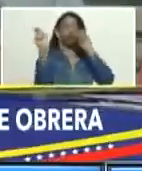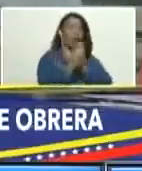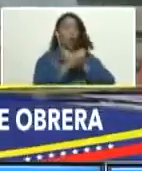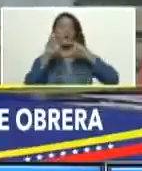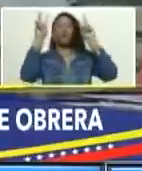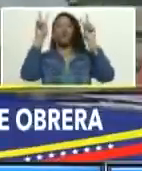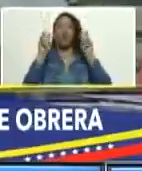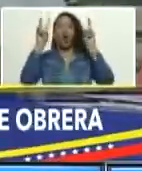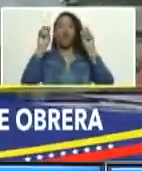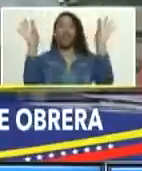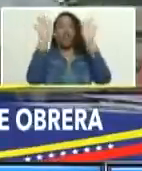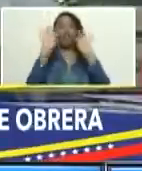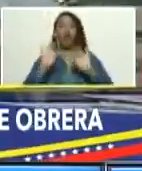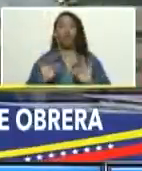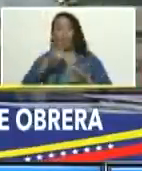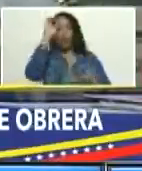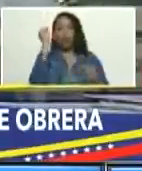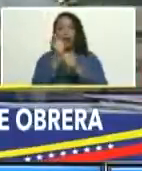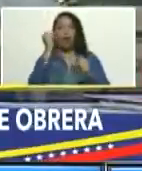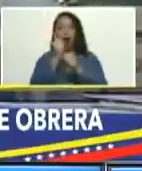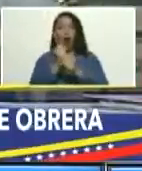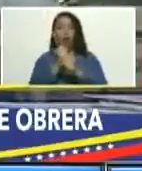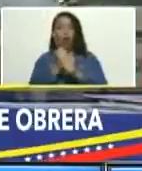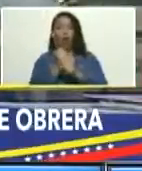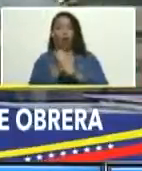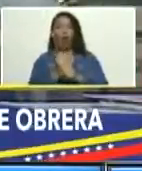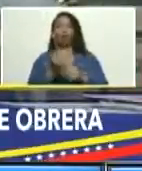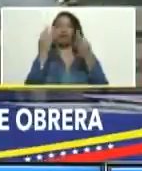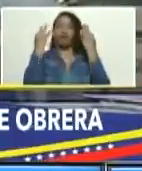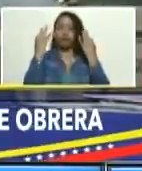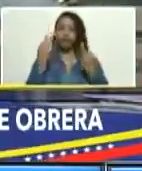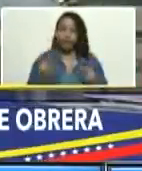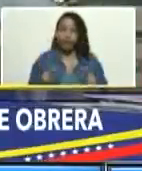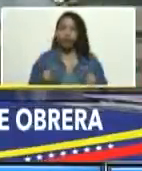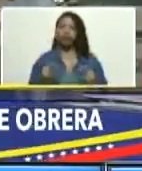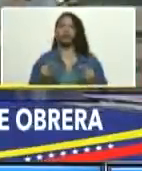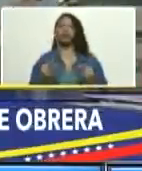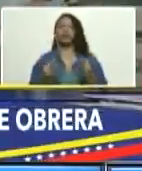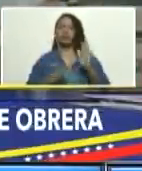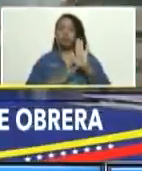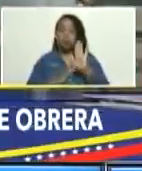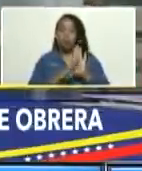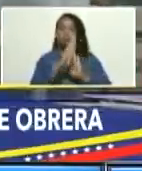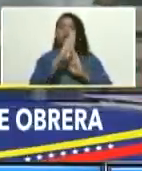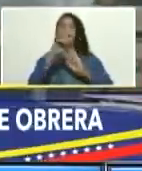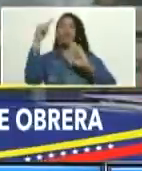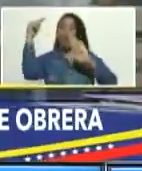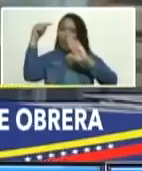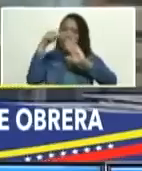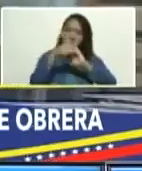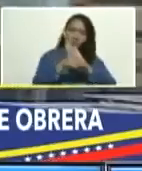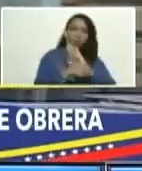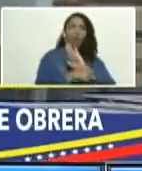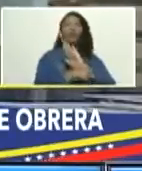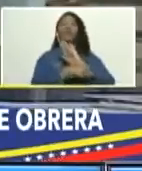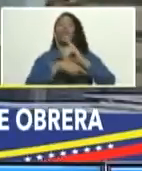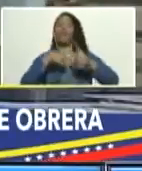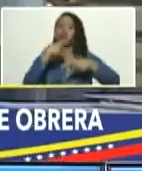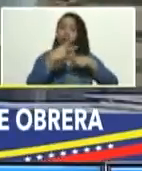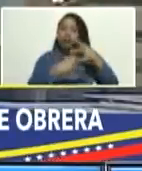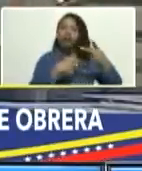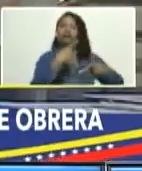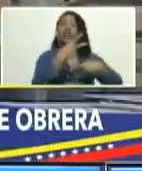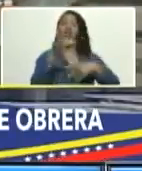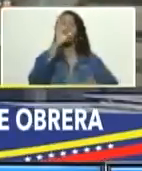Un nuevo modelo de gestión eficiente, eficaz, profundamente productivo,